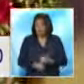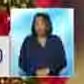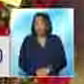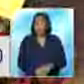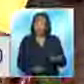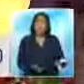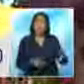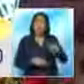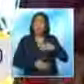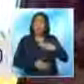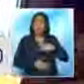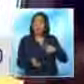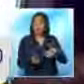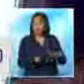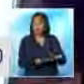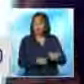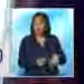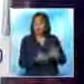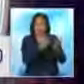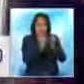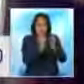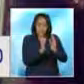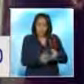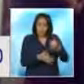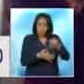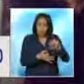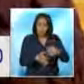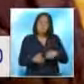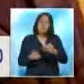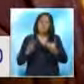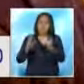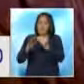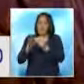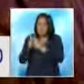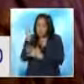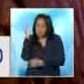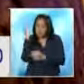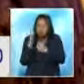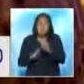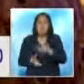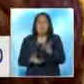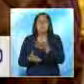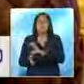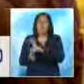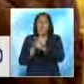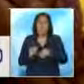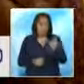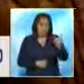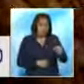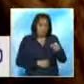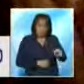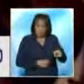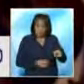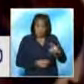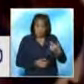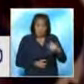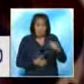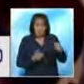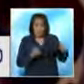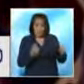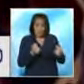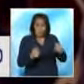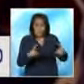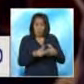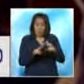restos del estudiante de contabilidad fueron velados en su humilde casa en Cajamarca. En tanto, el sujeto que lo atropelló fue dejado en libertad. Afrontará